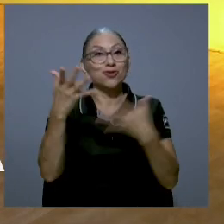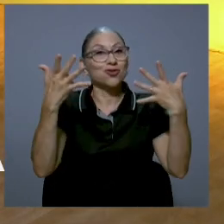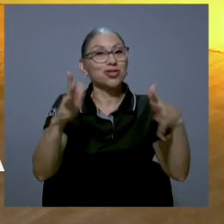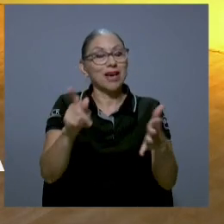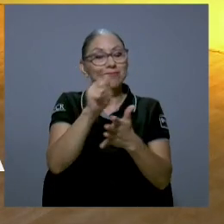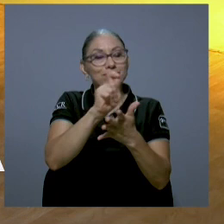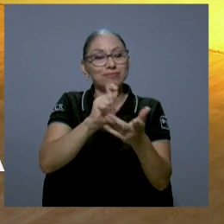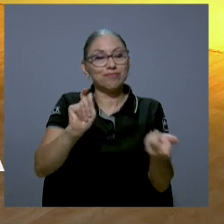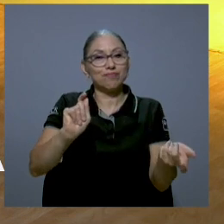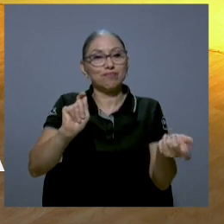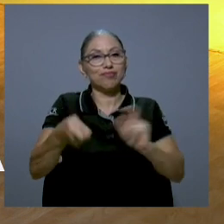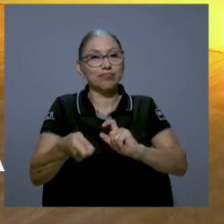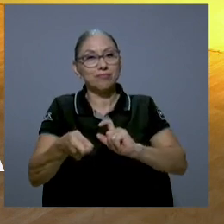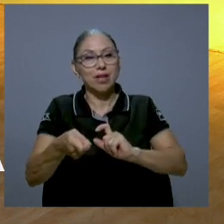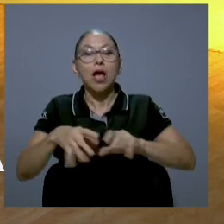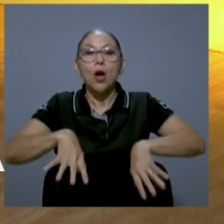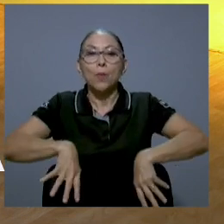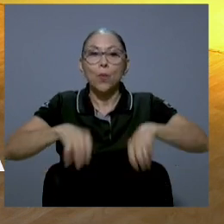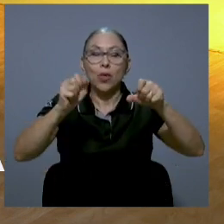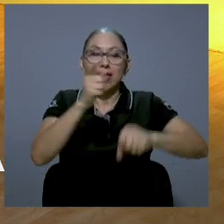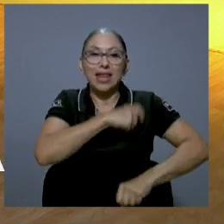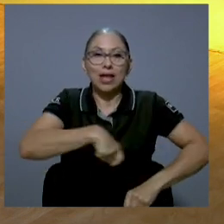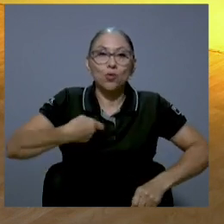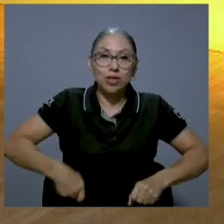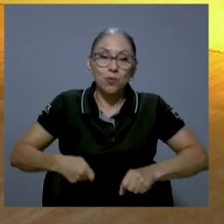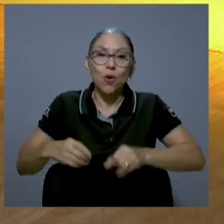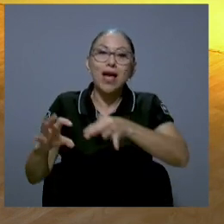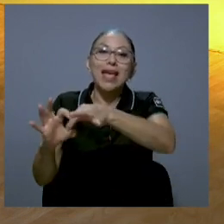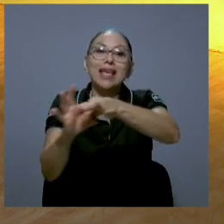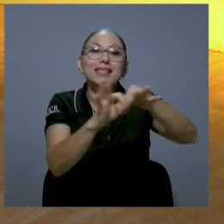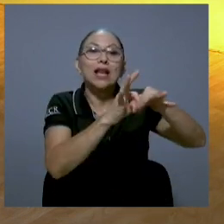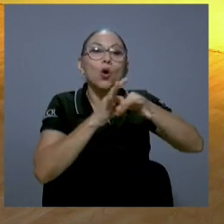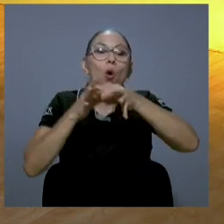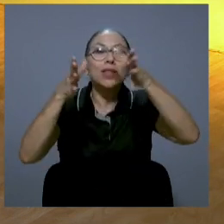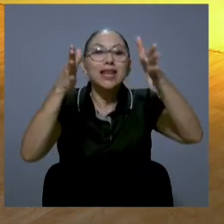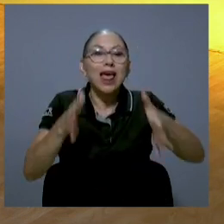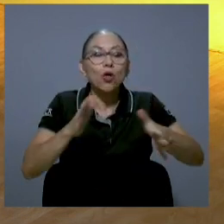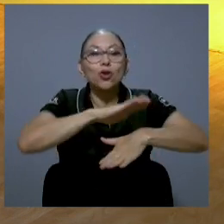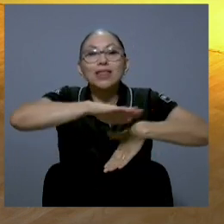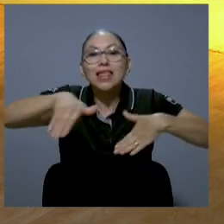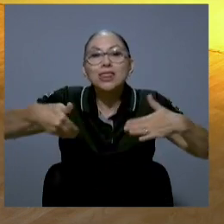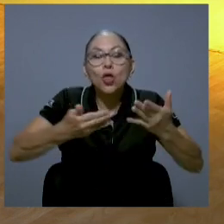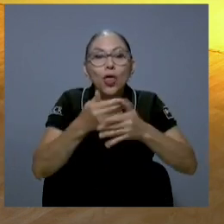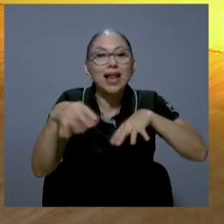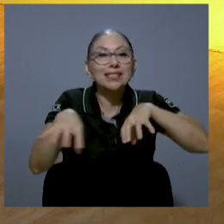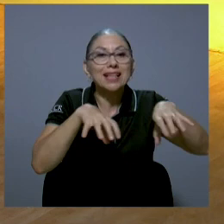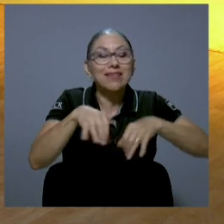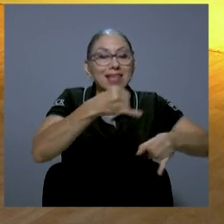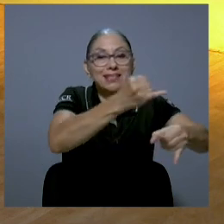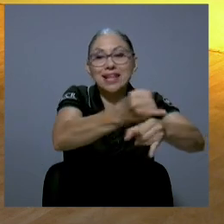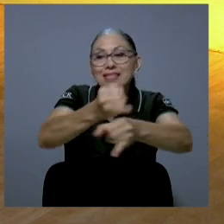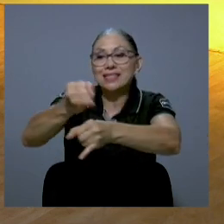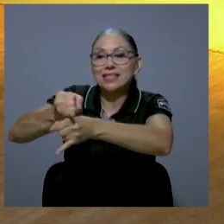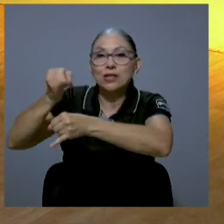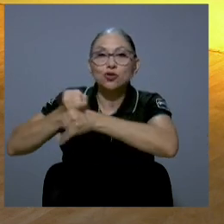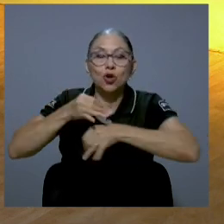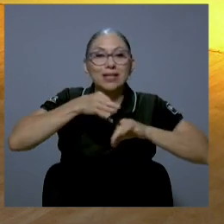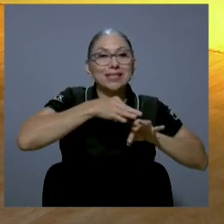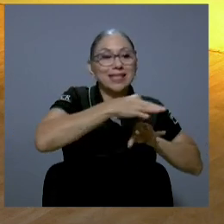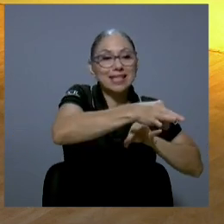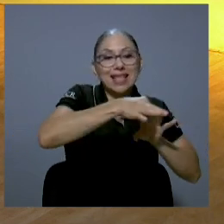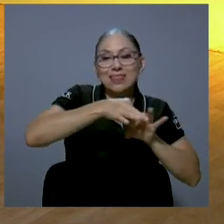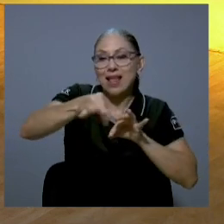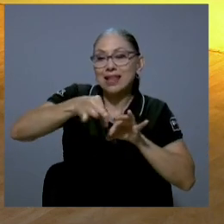Poder Ejecutivo se convierta en el coordinador de toda la actividad, de las actividades de las instituciones descentralizadas.